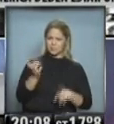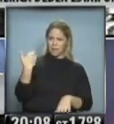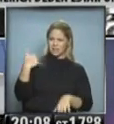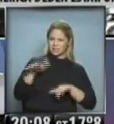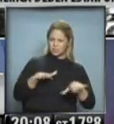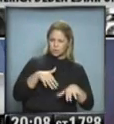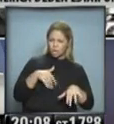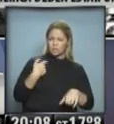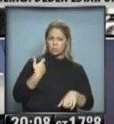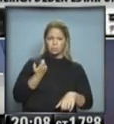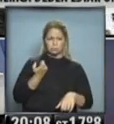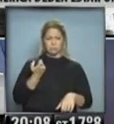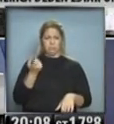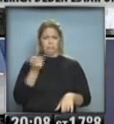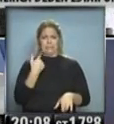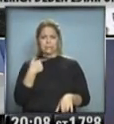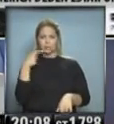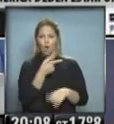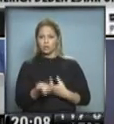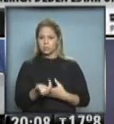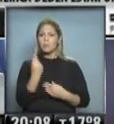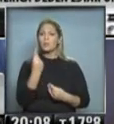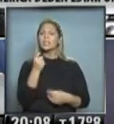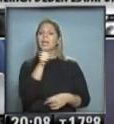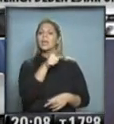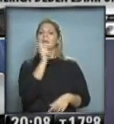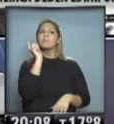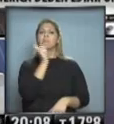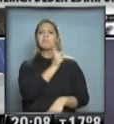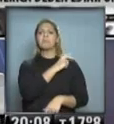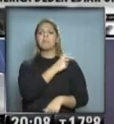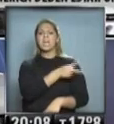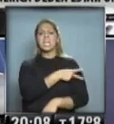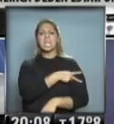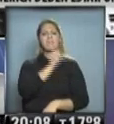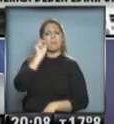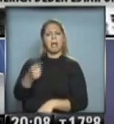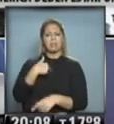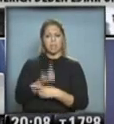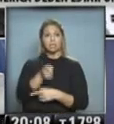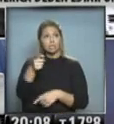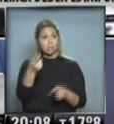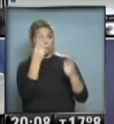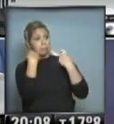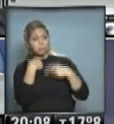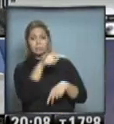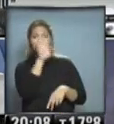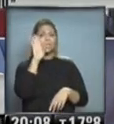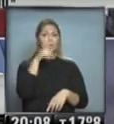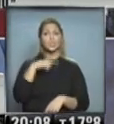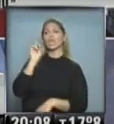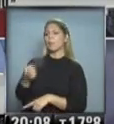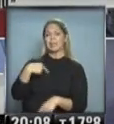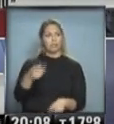lo contrario, porque su gendarme manda y los peones acatan lo que dice Estados Unidos.